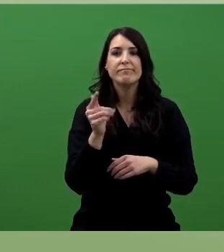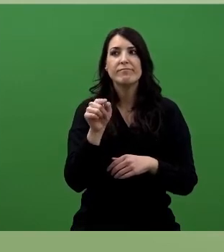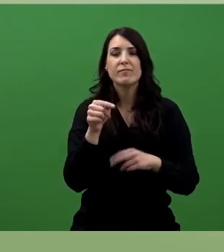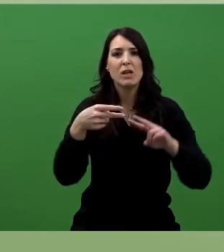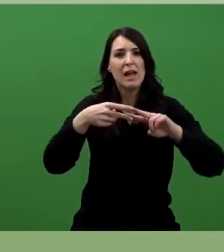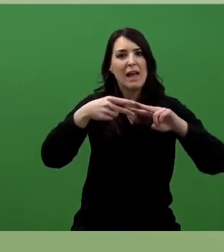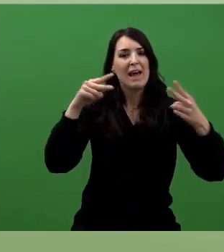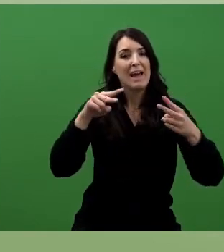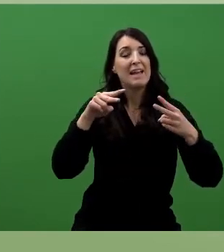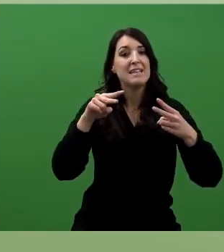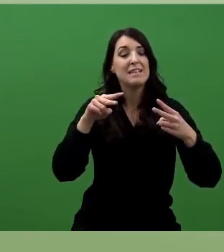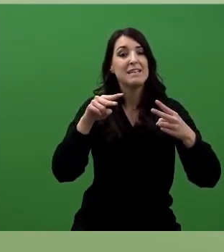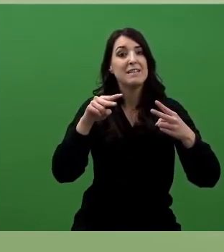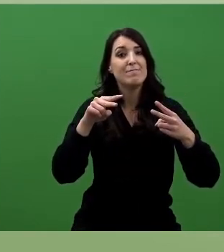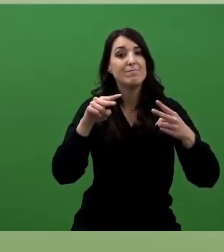un gen candidato